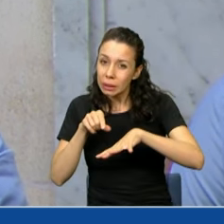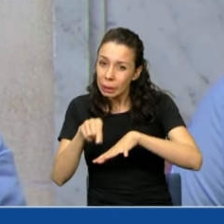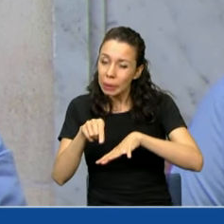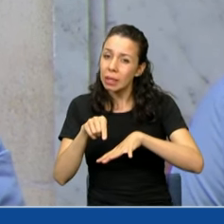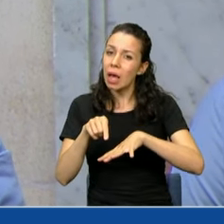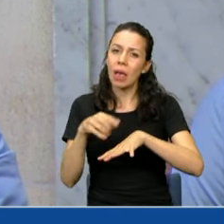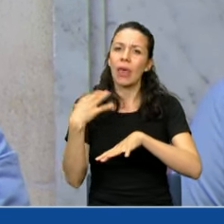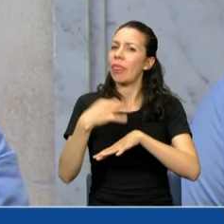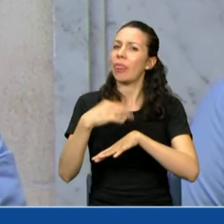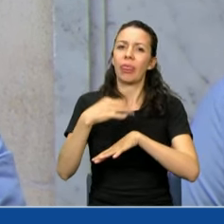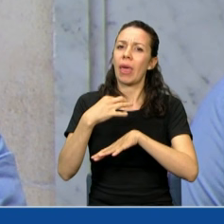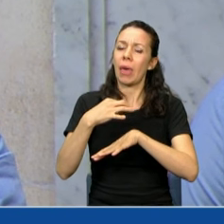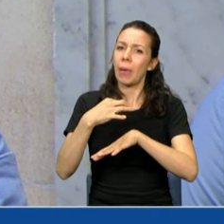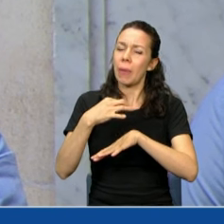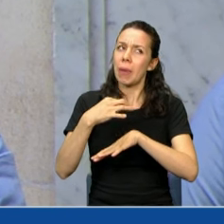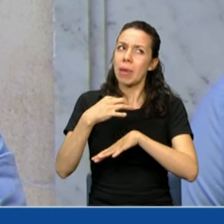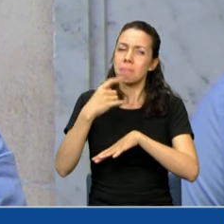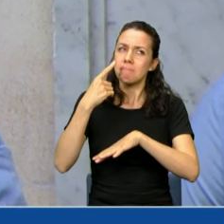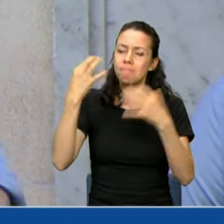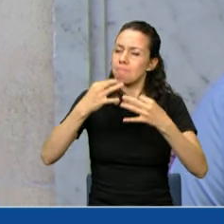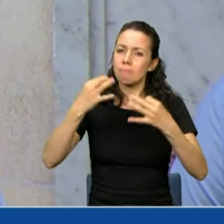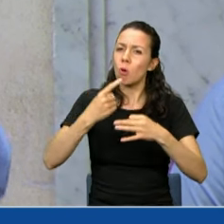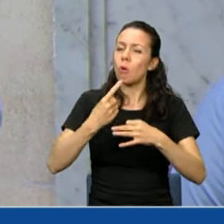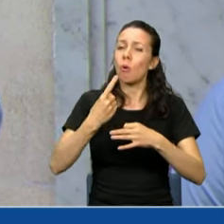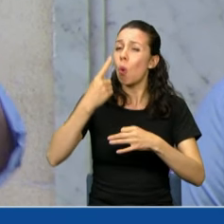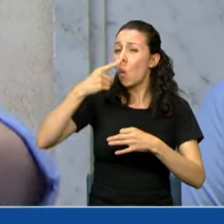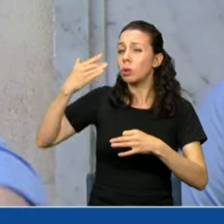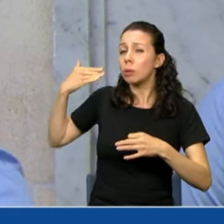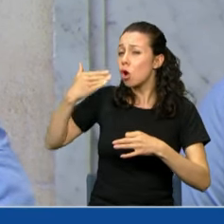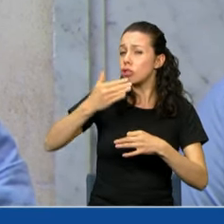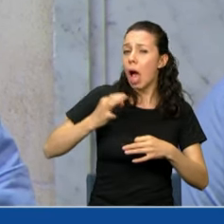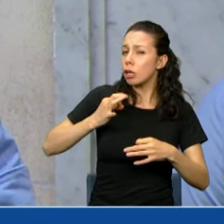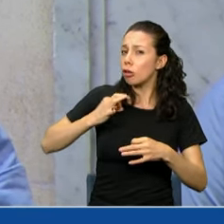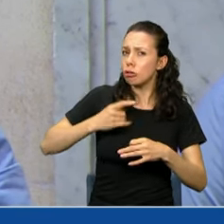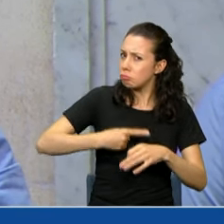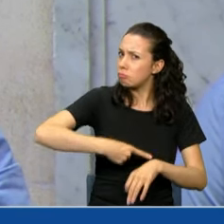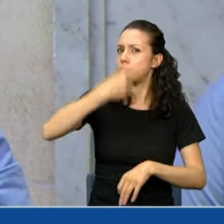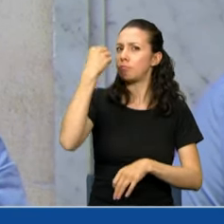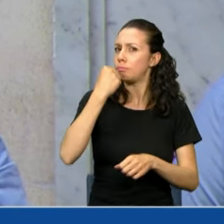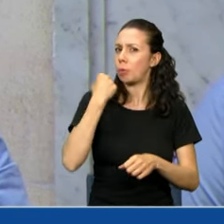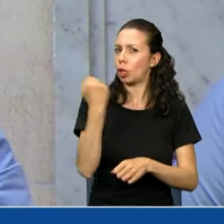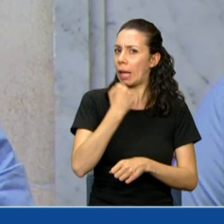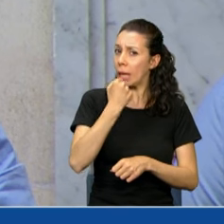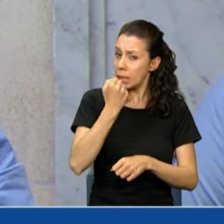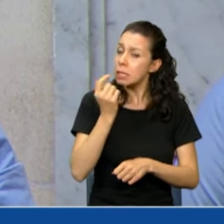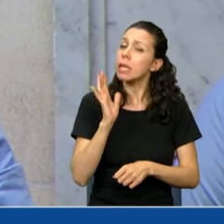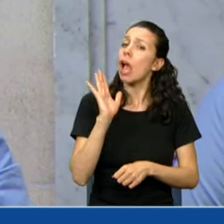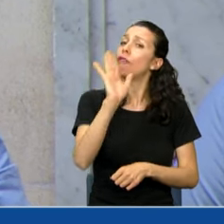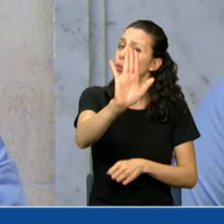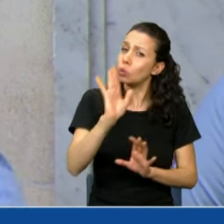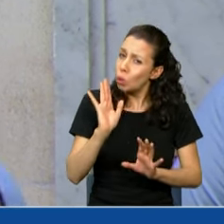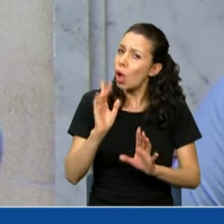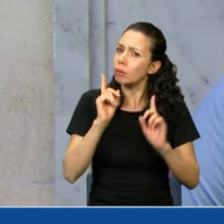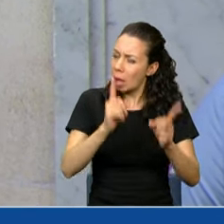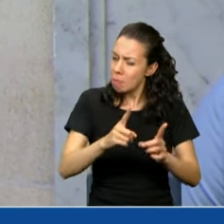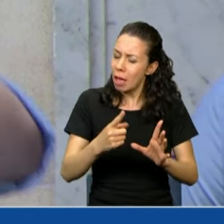debe ser de uno de los más importantes de los últimos años y de los próximos a venir no me animo a